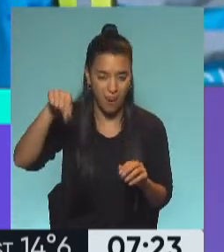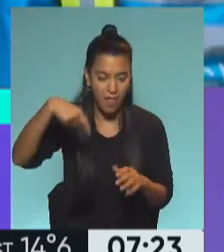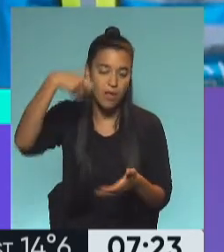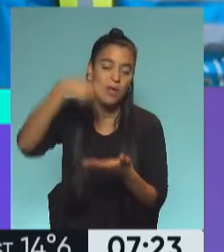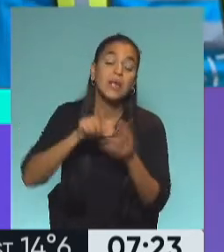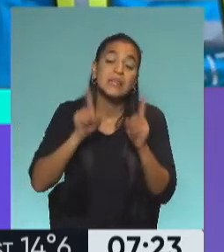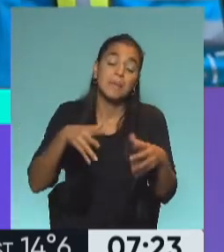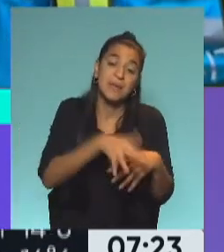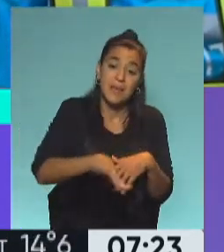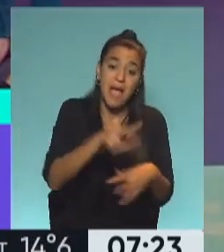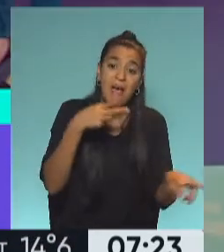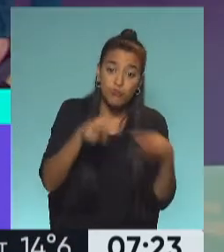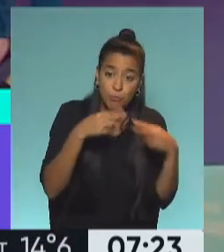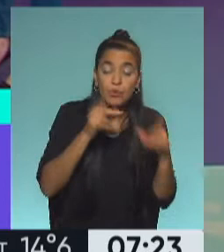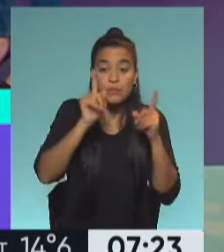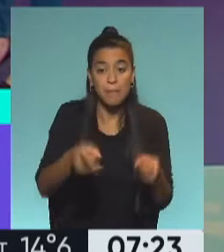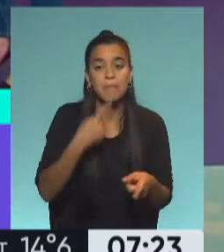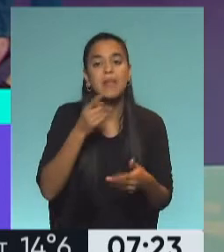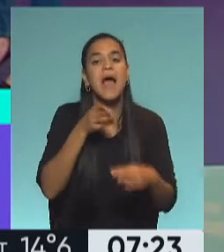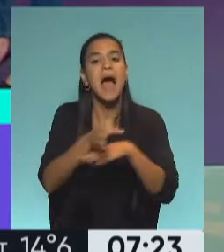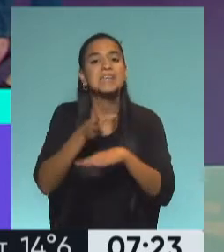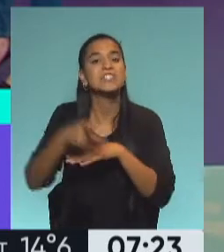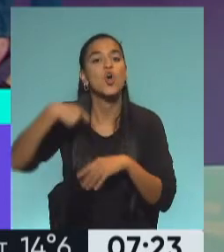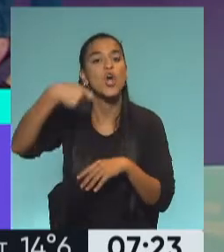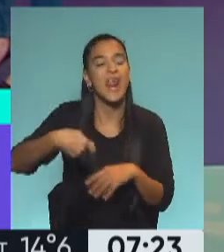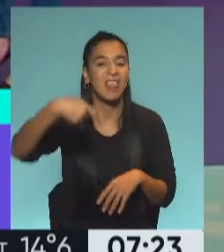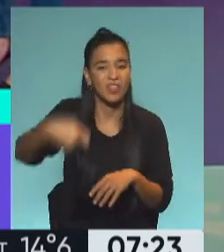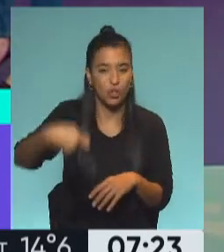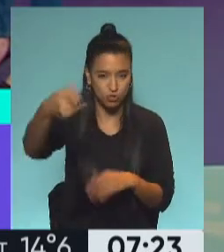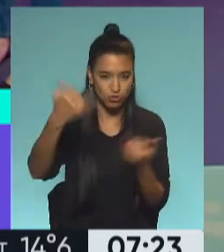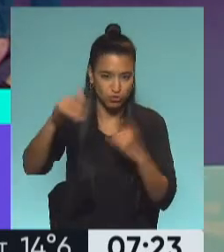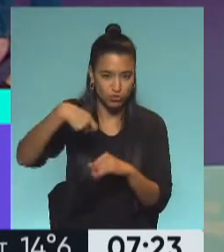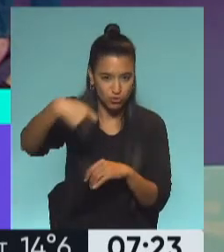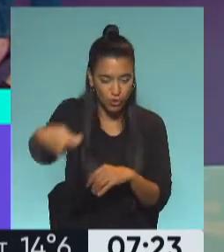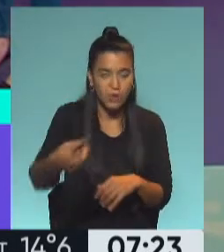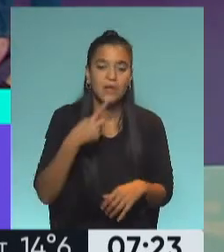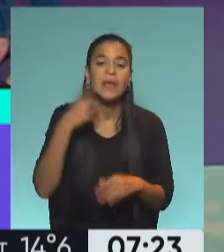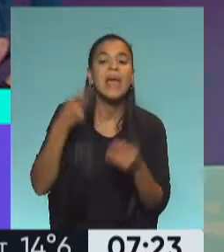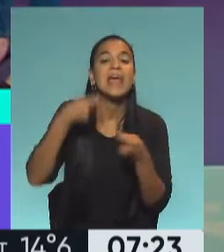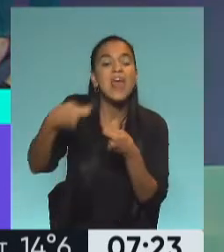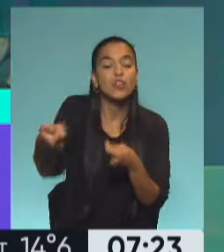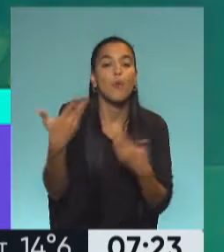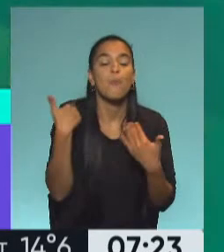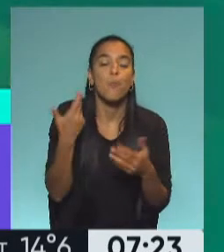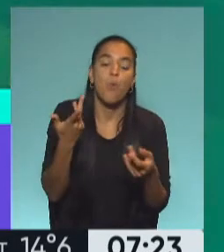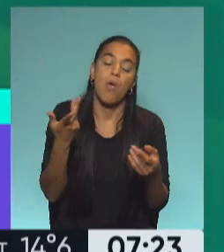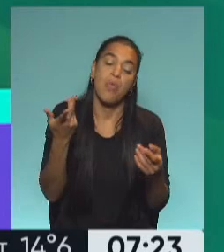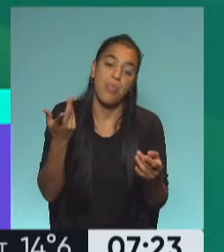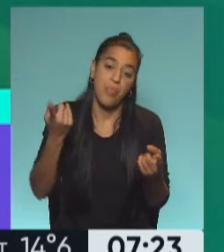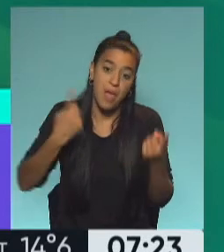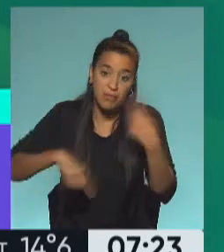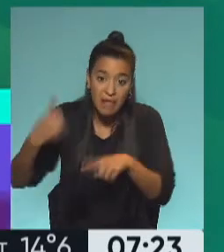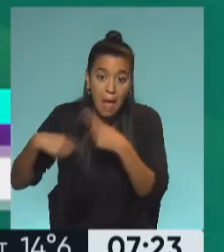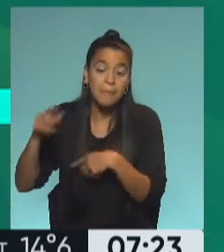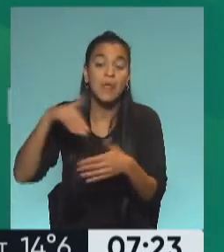del sector gastronómico van a tener el acceso a estos créditos que mencionábamos ayer, créditos que se los podés gestionar en el Banco